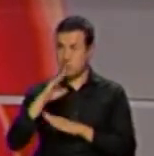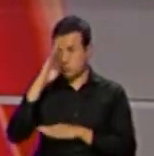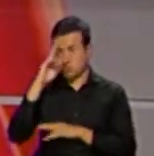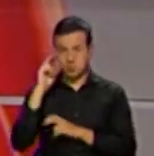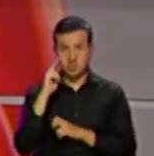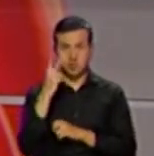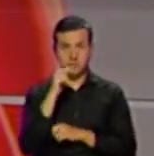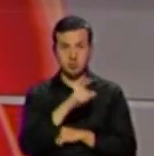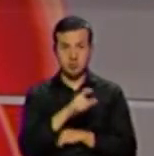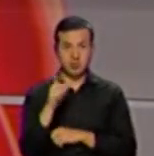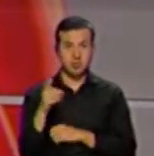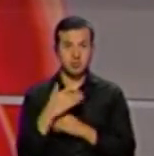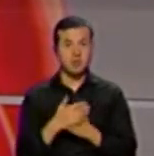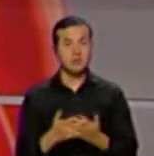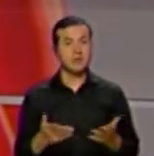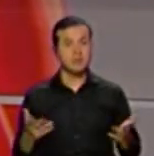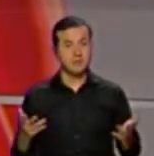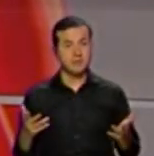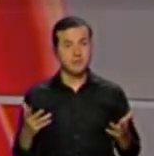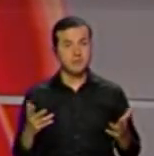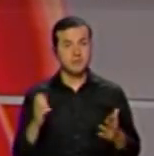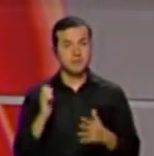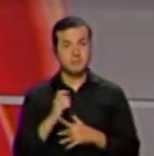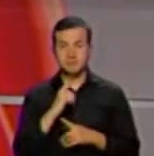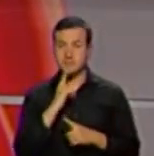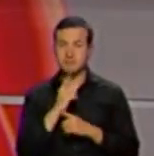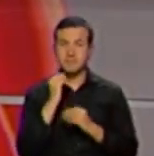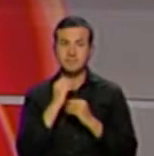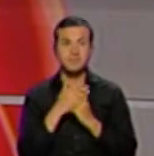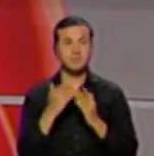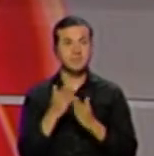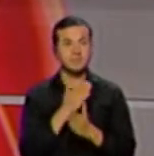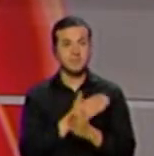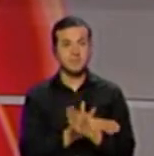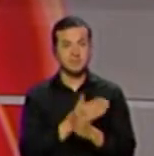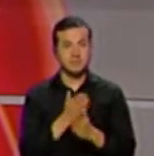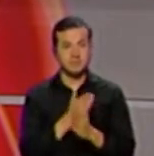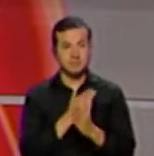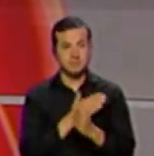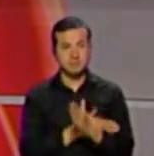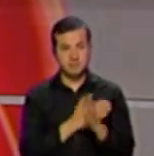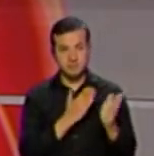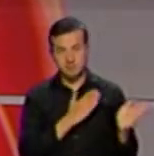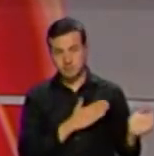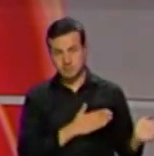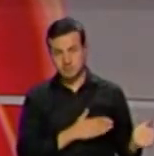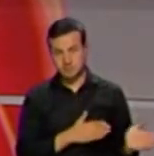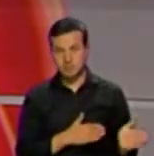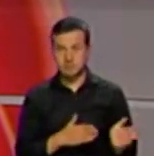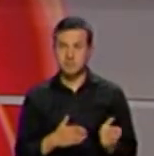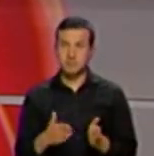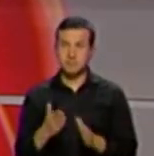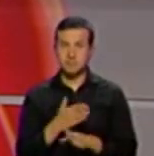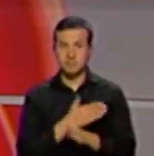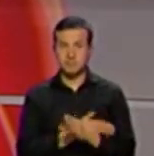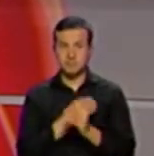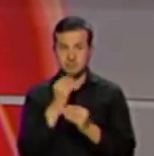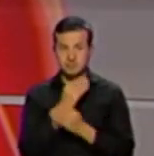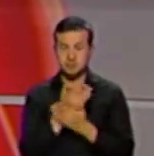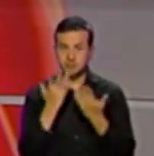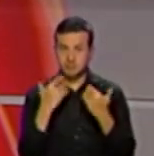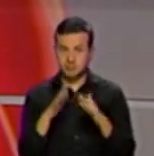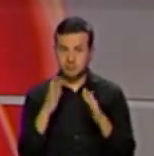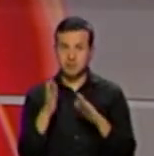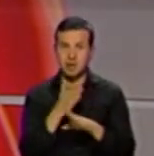de inteligencia del país, se dio a conocer antes de que este hecho se produzca, es decir, antes de que